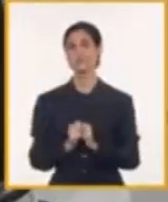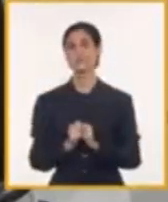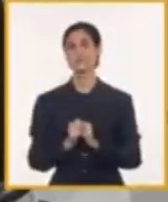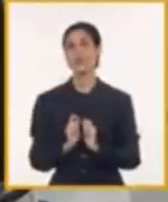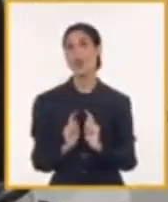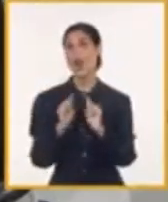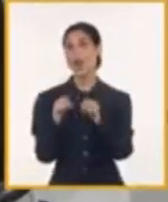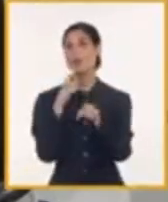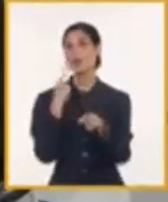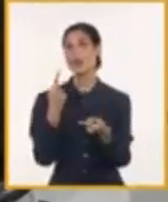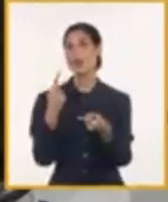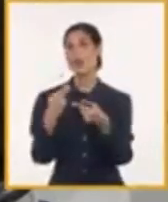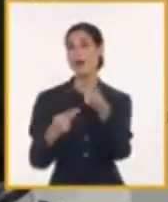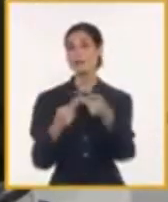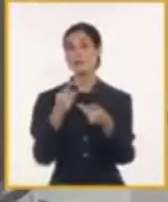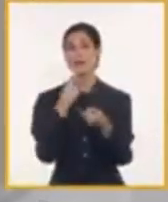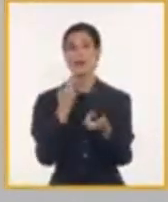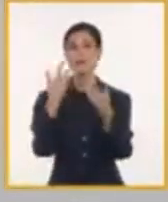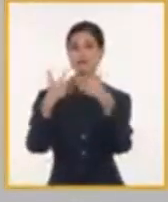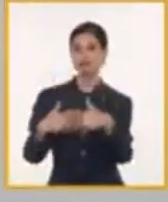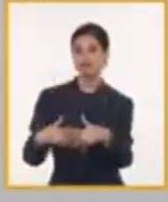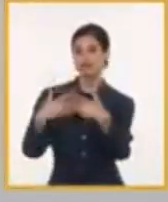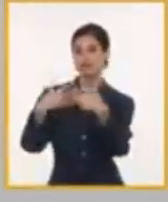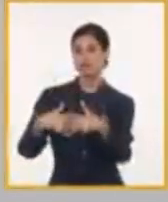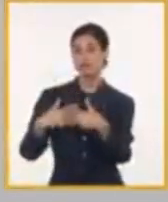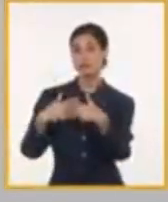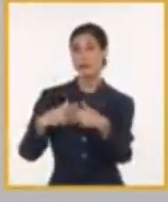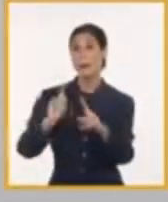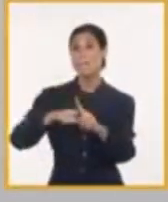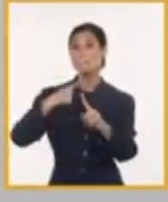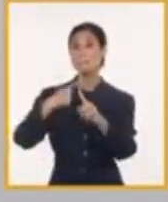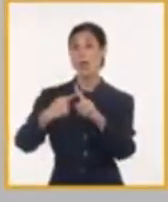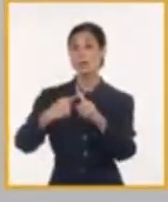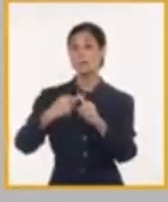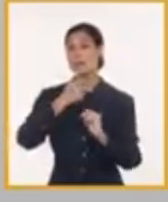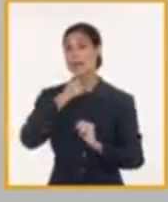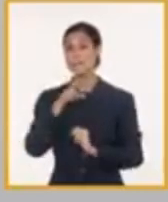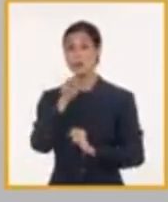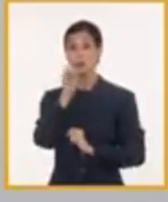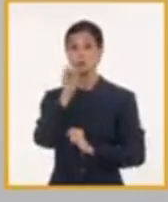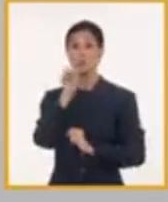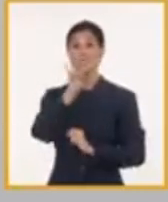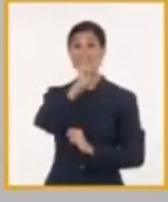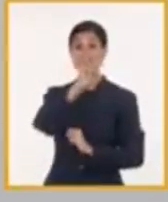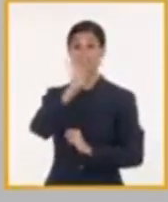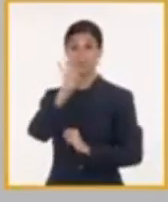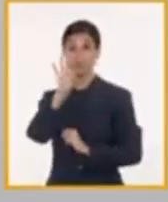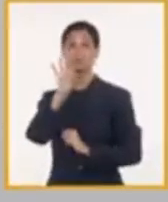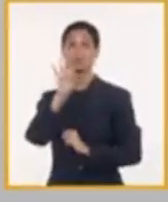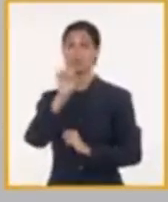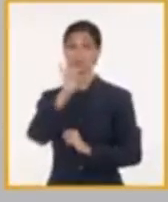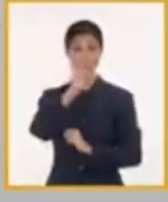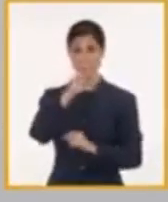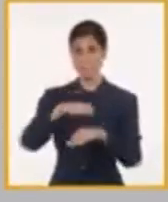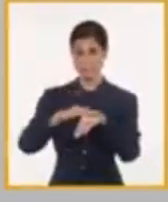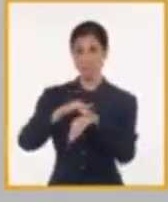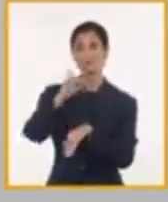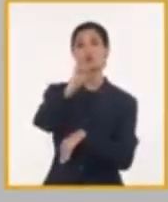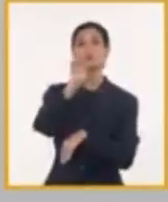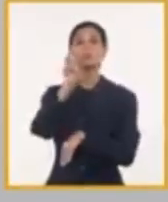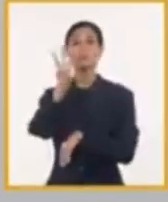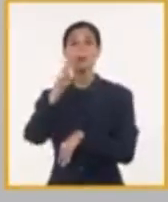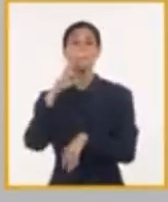las principales funciones. El 63% de nuestras empresas hoy aplican el decreto